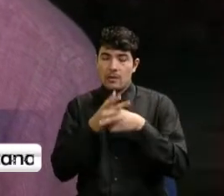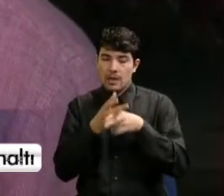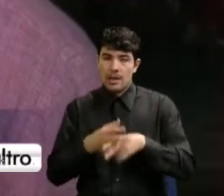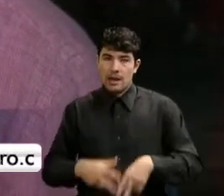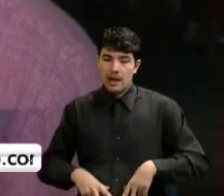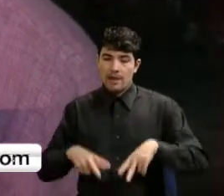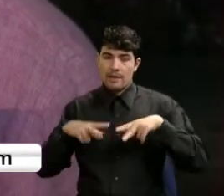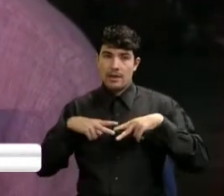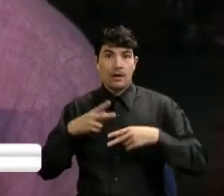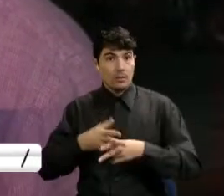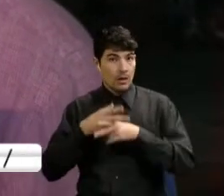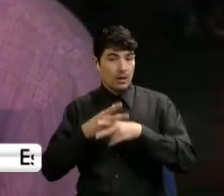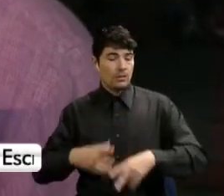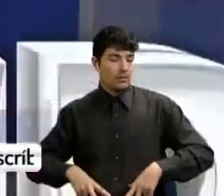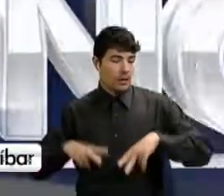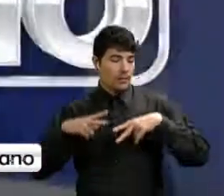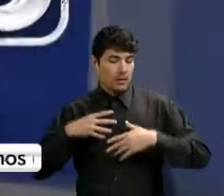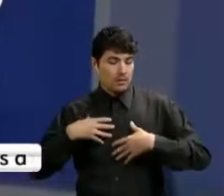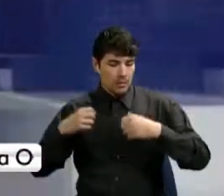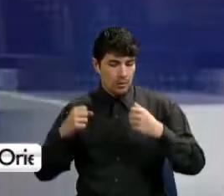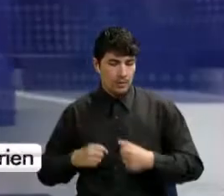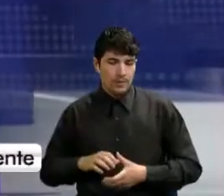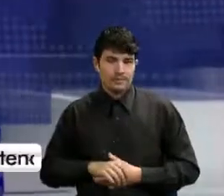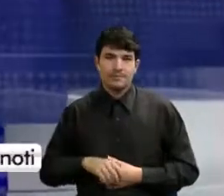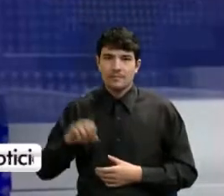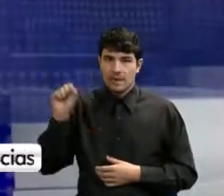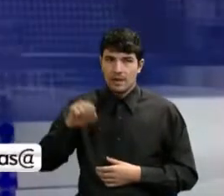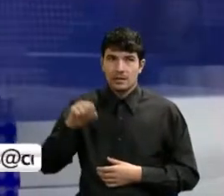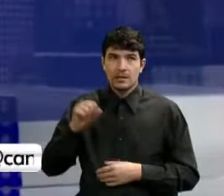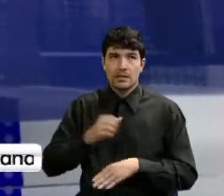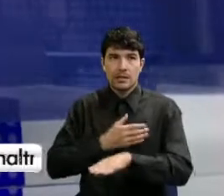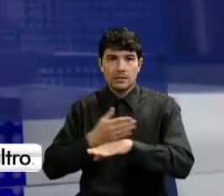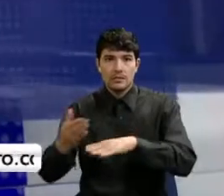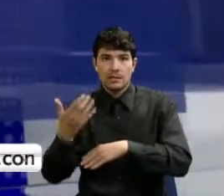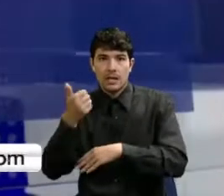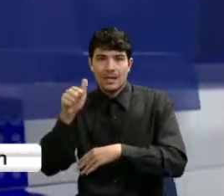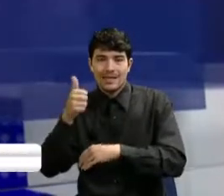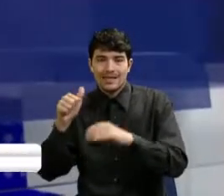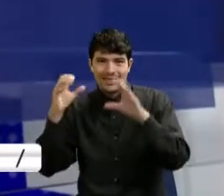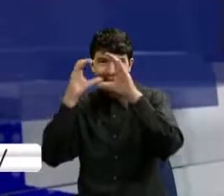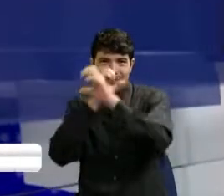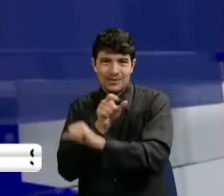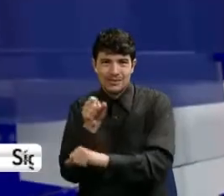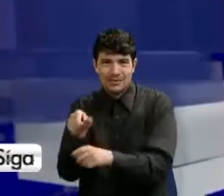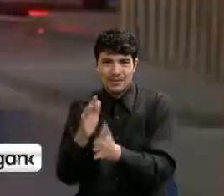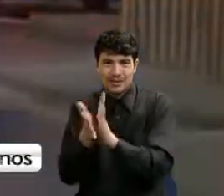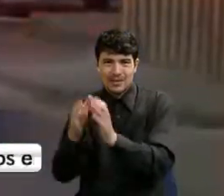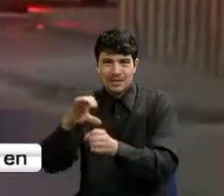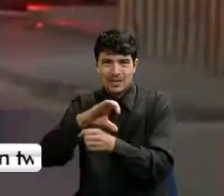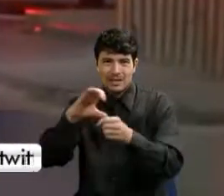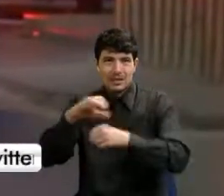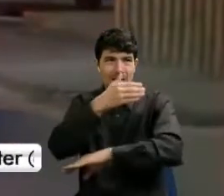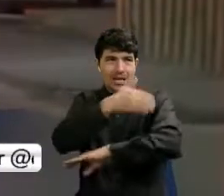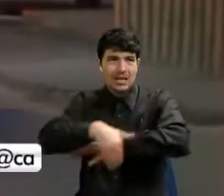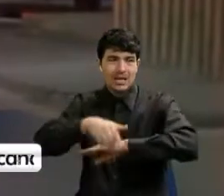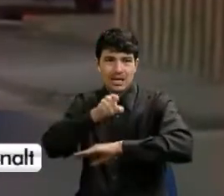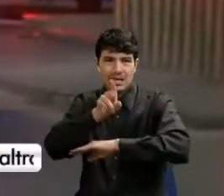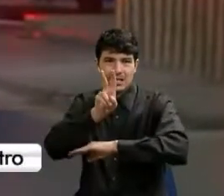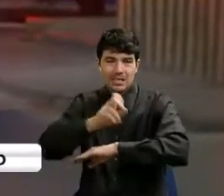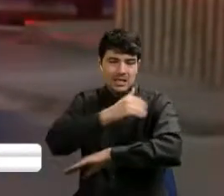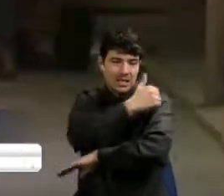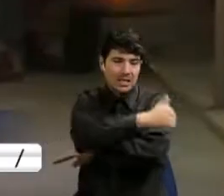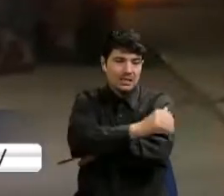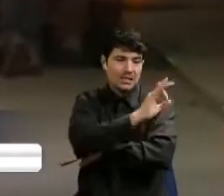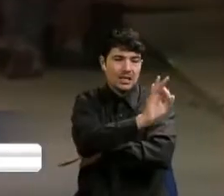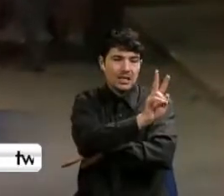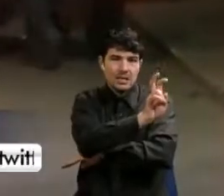porque la verdad es lo único que tenemos. Por otra parte, hacia las 10 de la noche en el centro de la ciudad, sobre la carrera 17 entre las calles